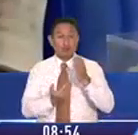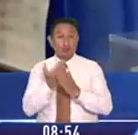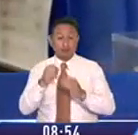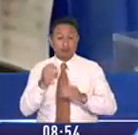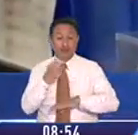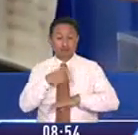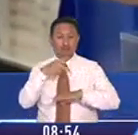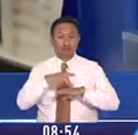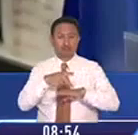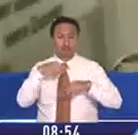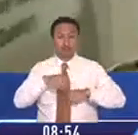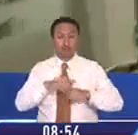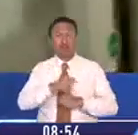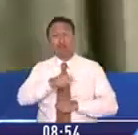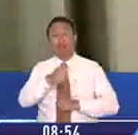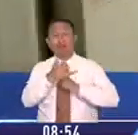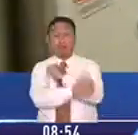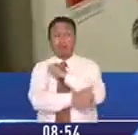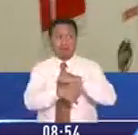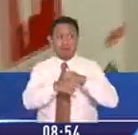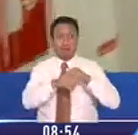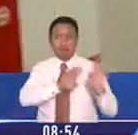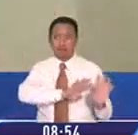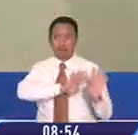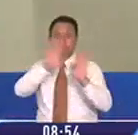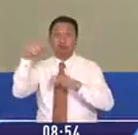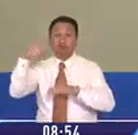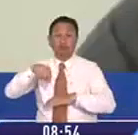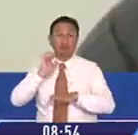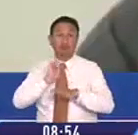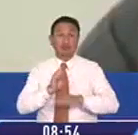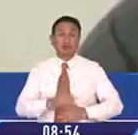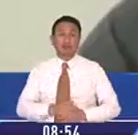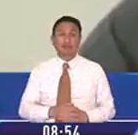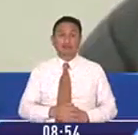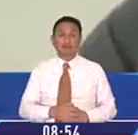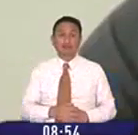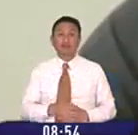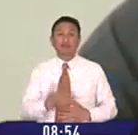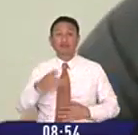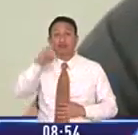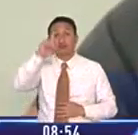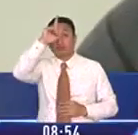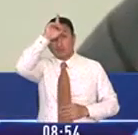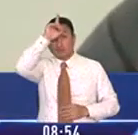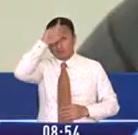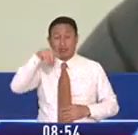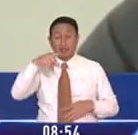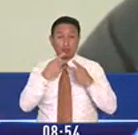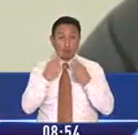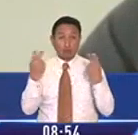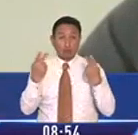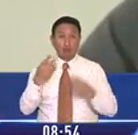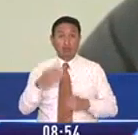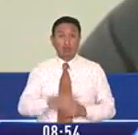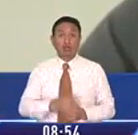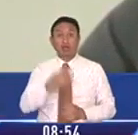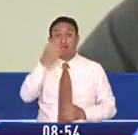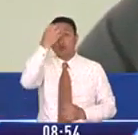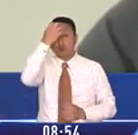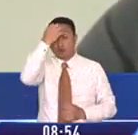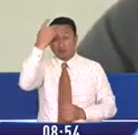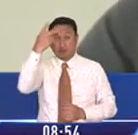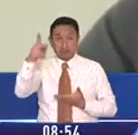profesionales que se formaron en países en vías de desarrollo como lo es Ecuador. La educación en Alemania es pública y pues es